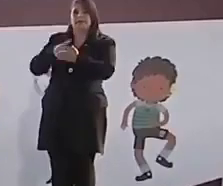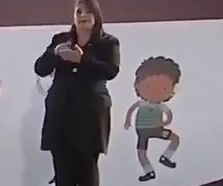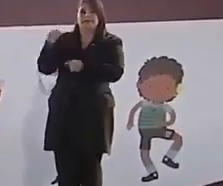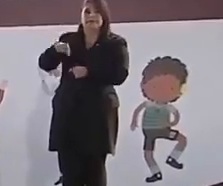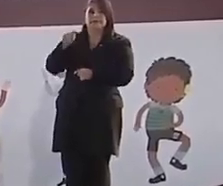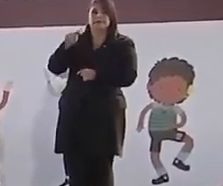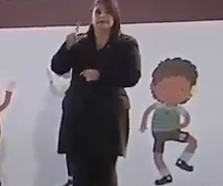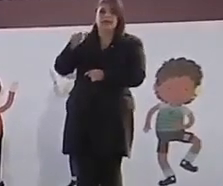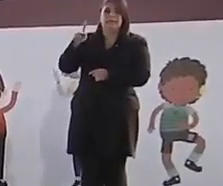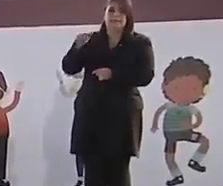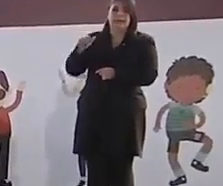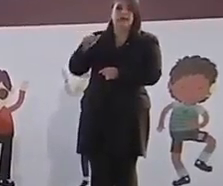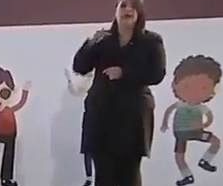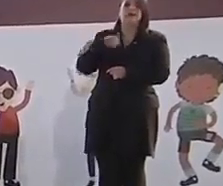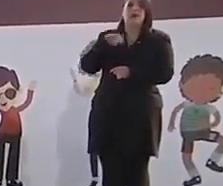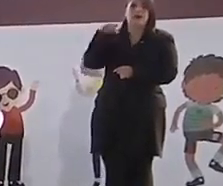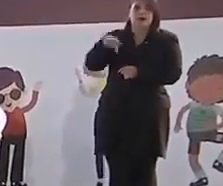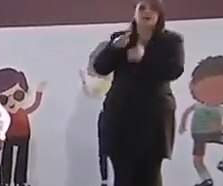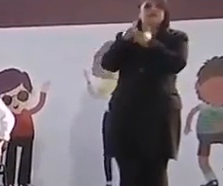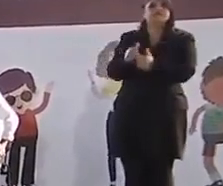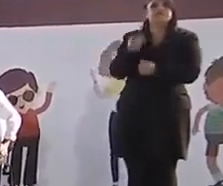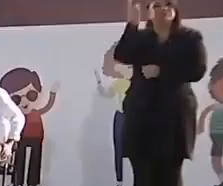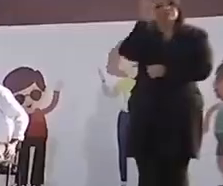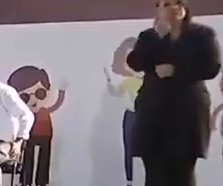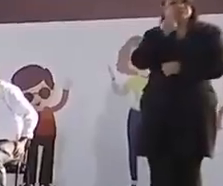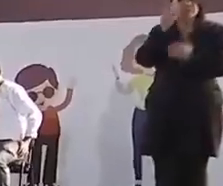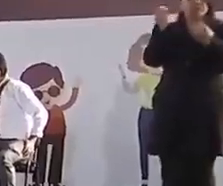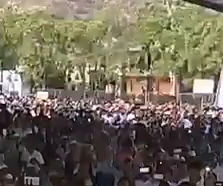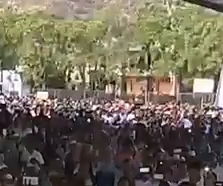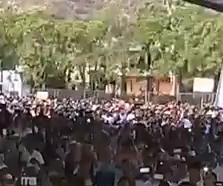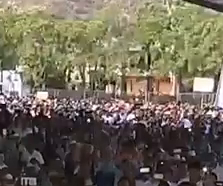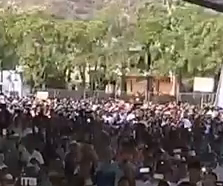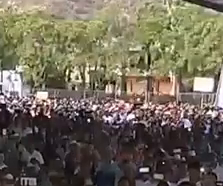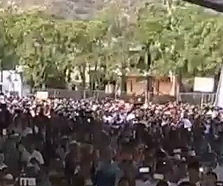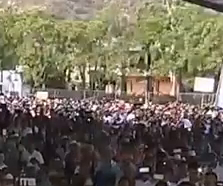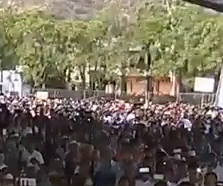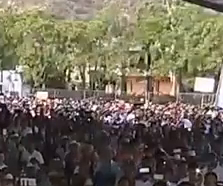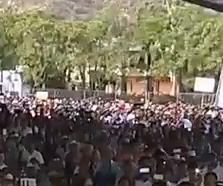aquí me he quedado a dormir muchas veces